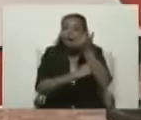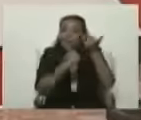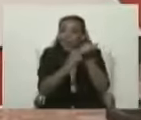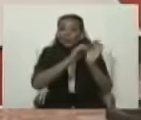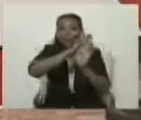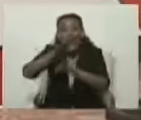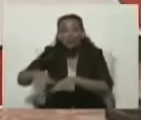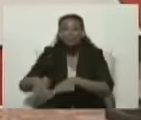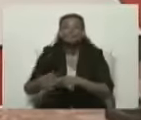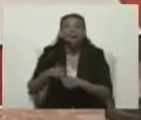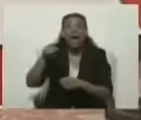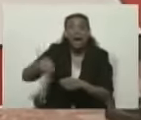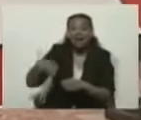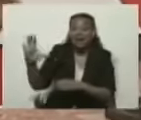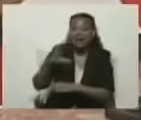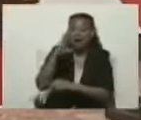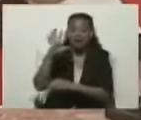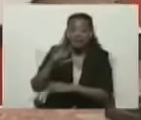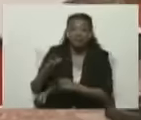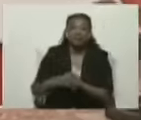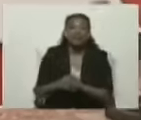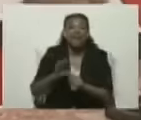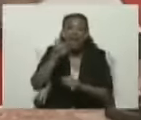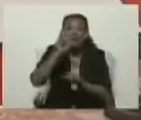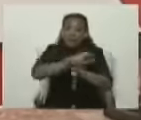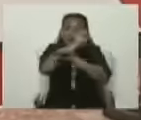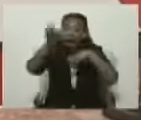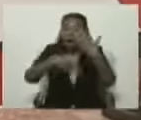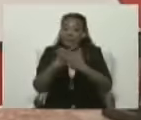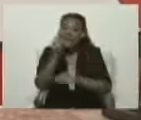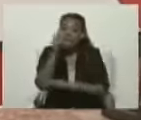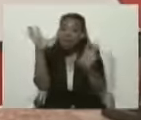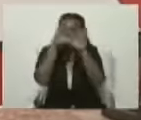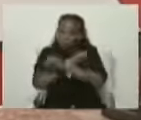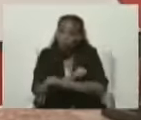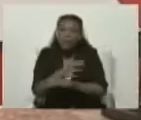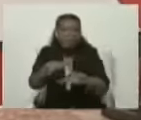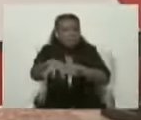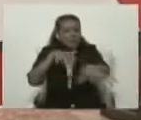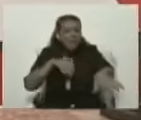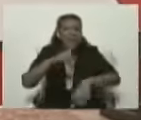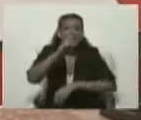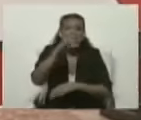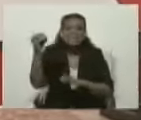su candidatura acá en la Gran Caracas, desde las 10 de la mañana hasta las 10 de la noche, con más de